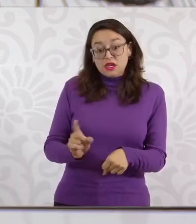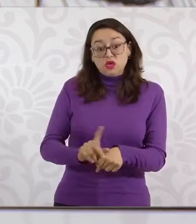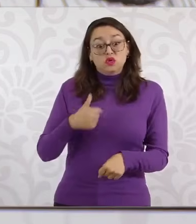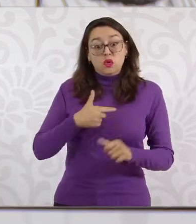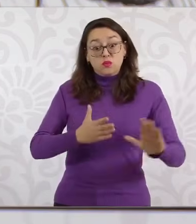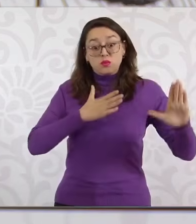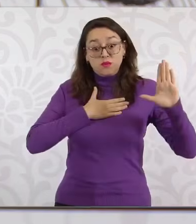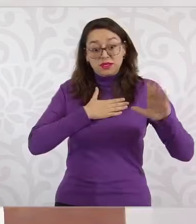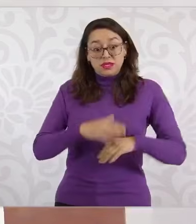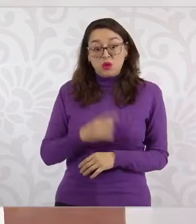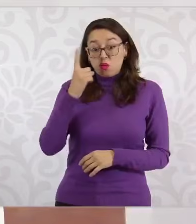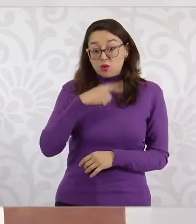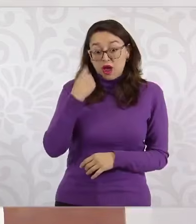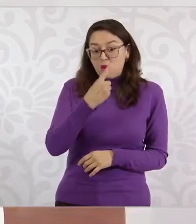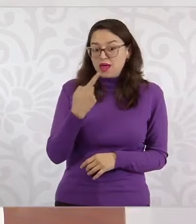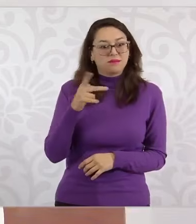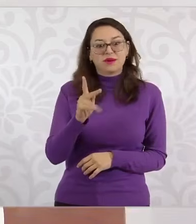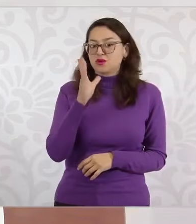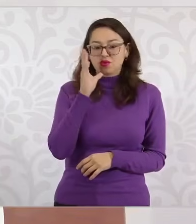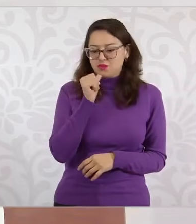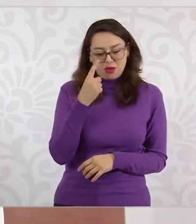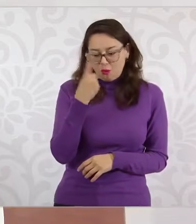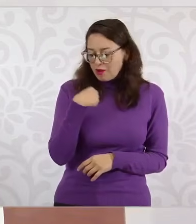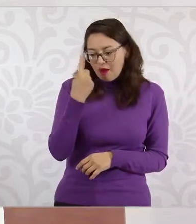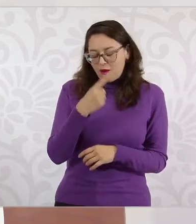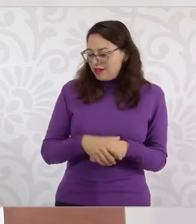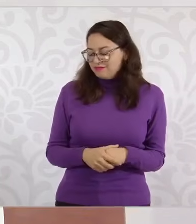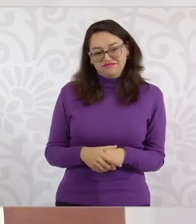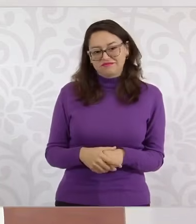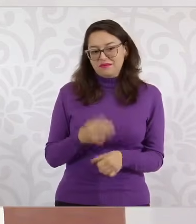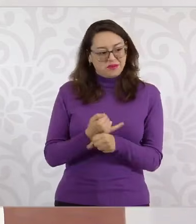que este año iba a ser 1, pero pues no da tiempo.